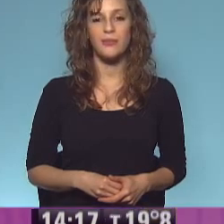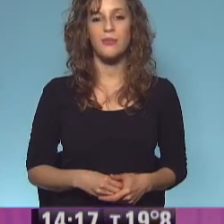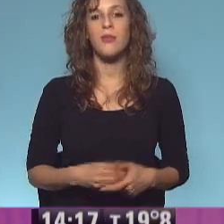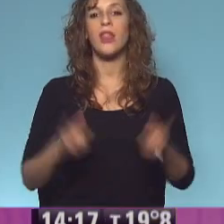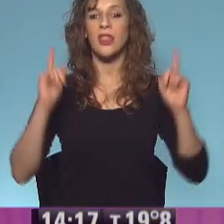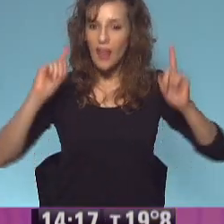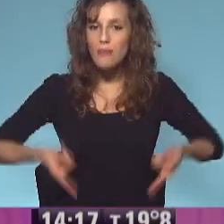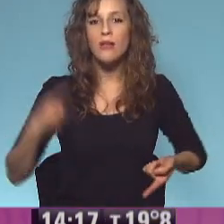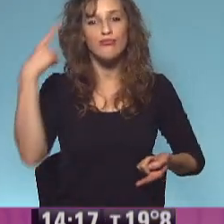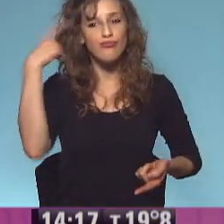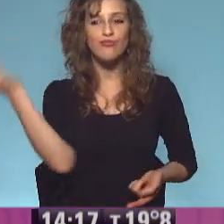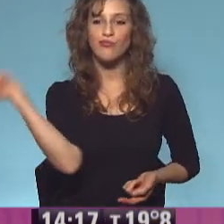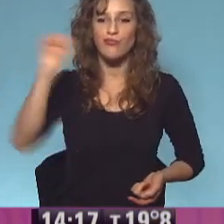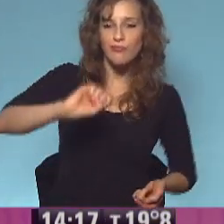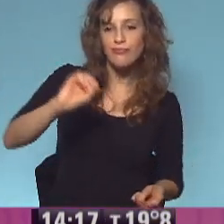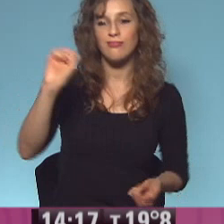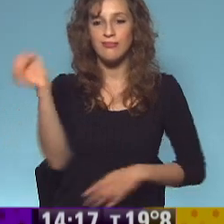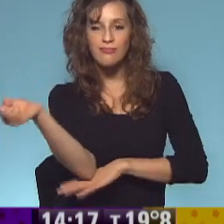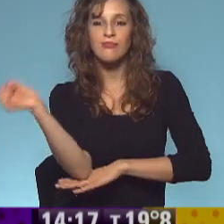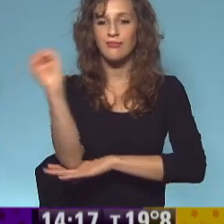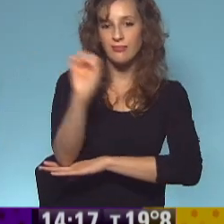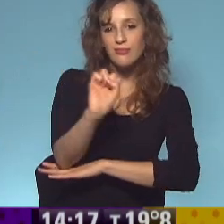¿Bailar a la cabeza también?